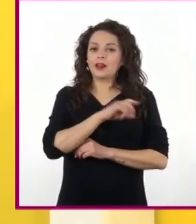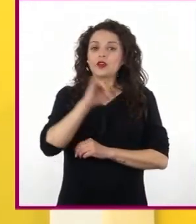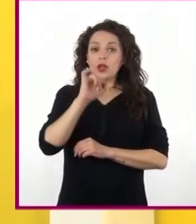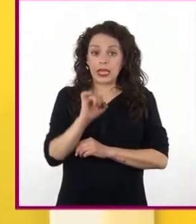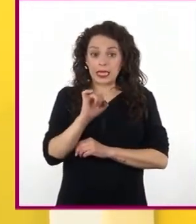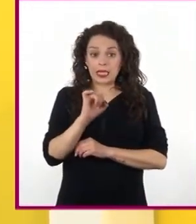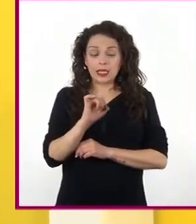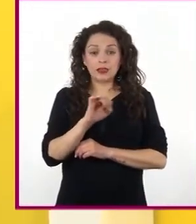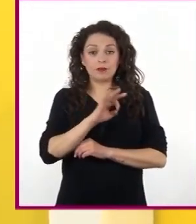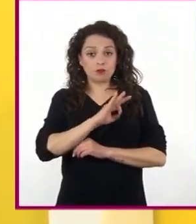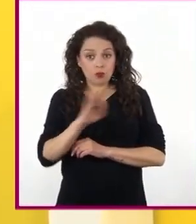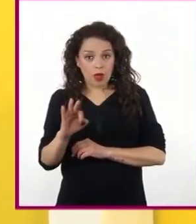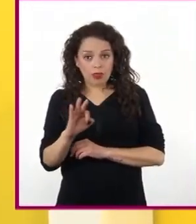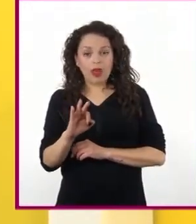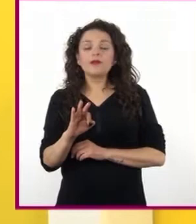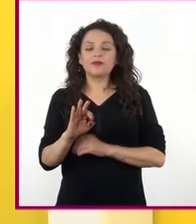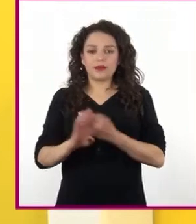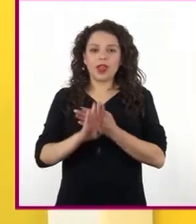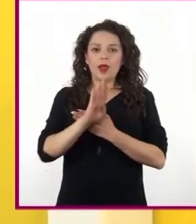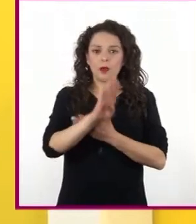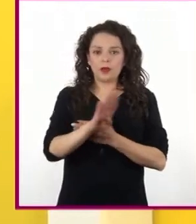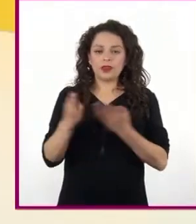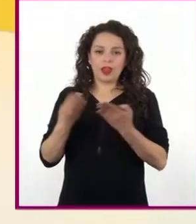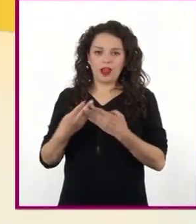posible, en estos meses eviten salir de casa.